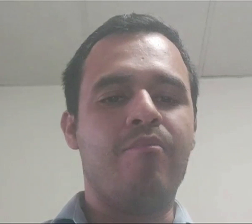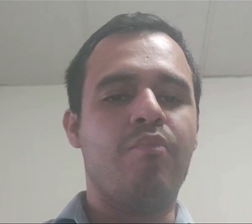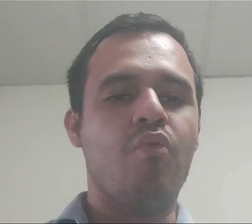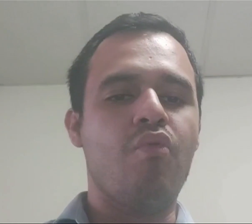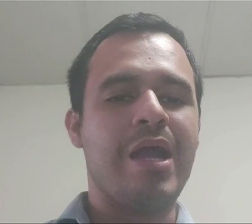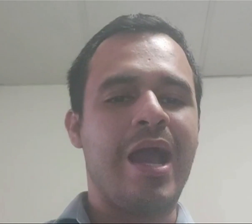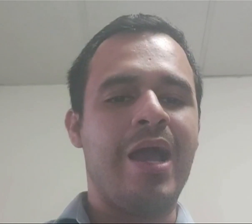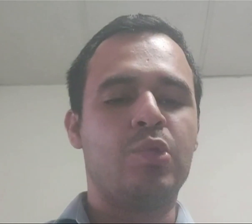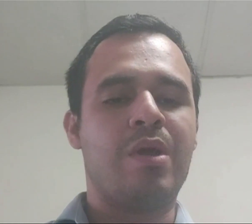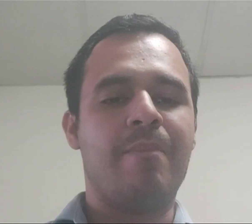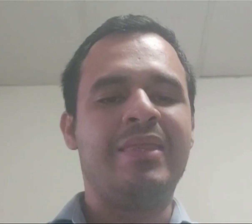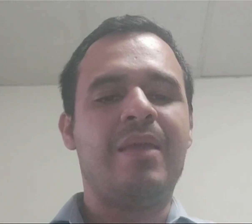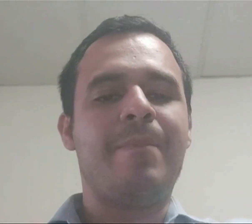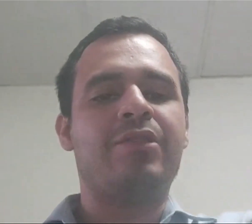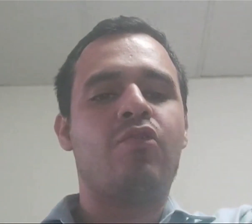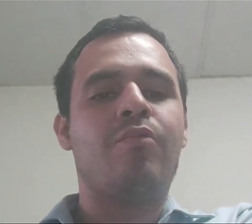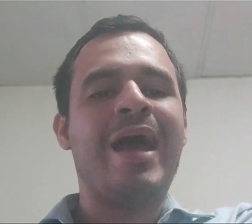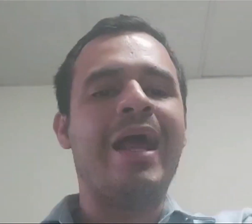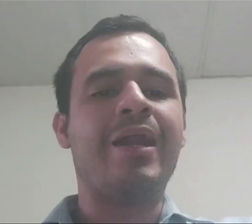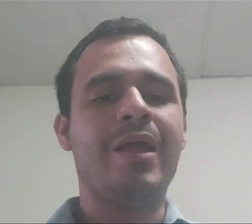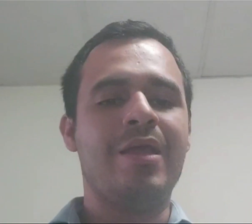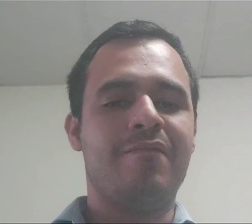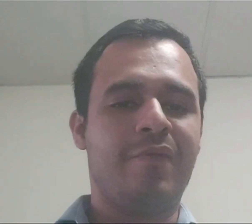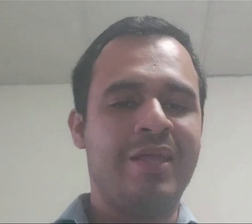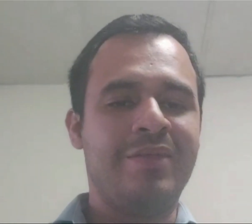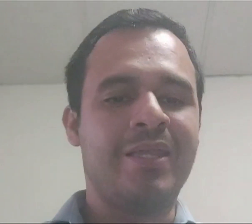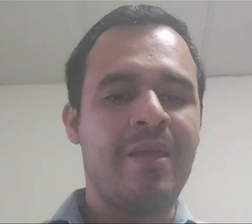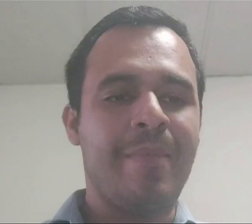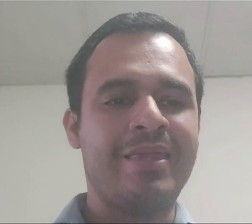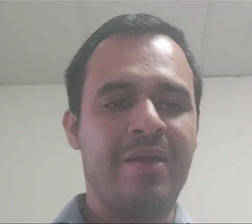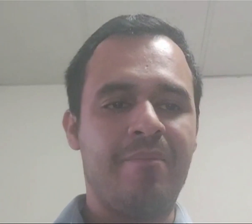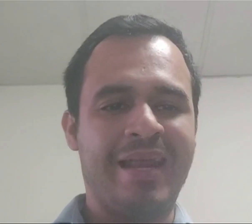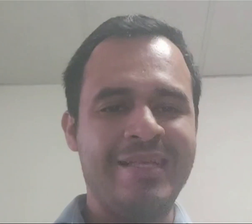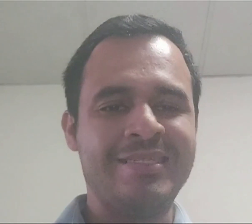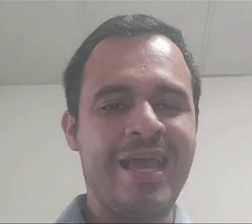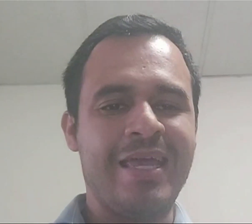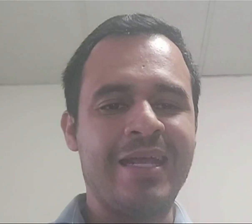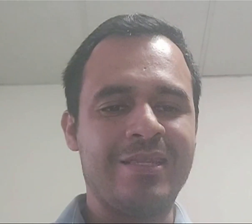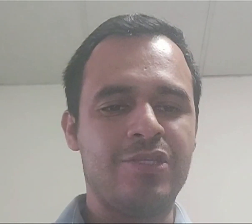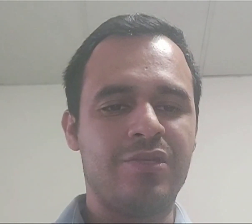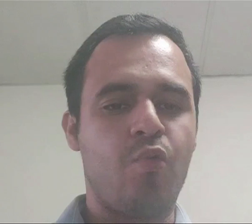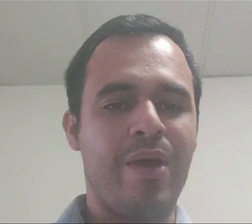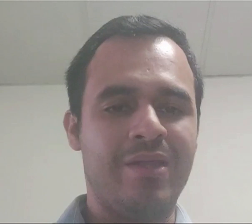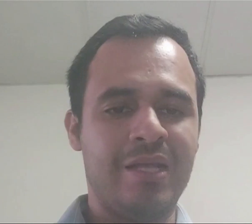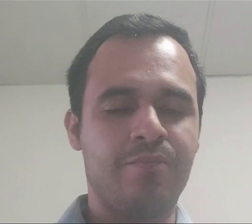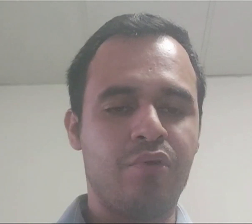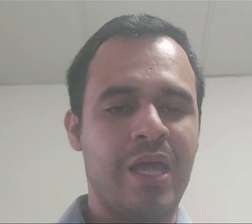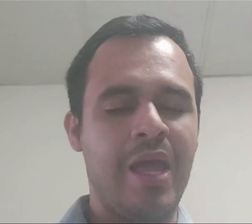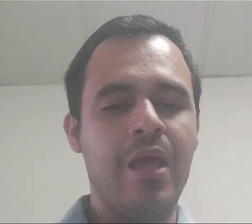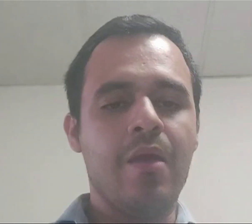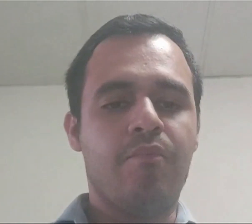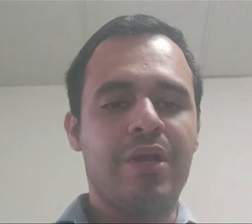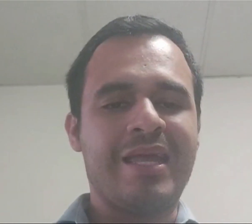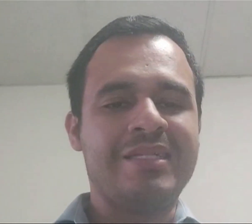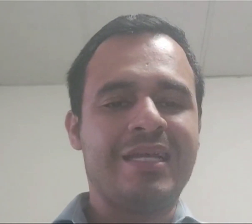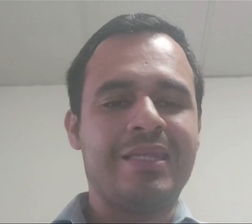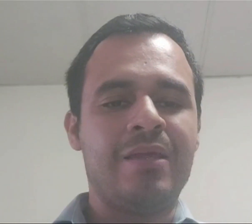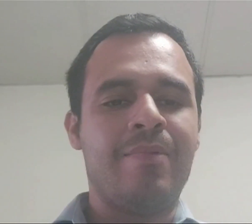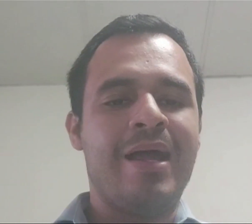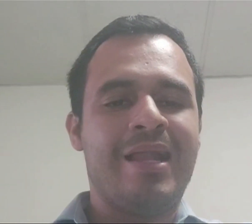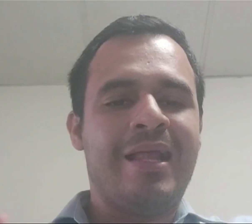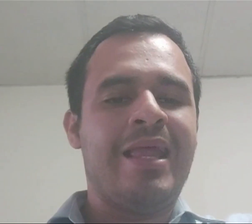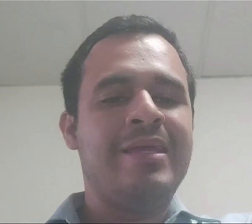ley busca nuevamente maniobrar frente al tema de transparencia y rendición de cuentas. ¿Por qué?